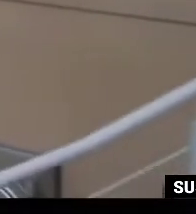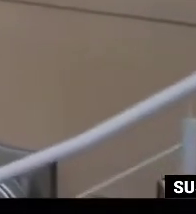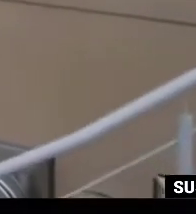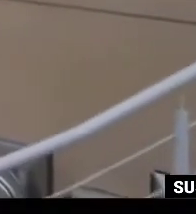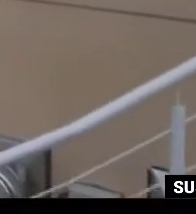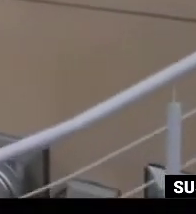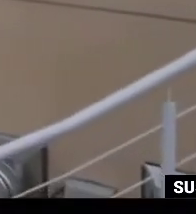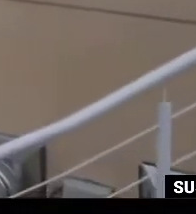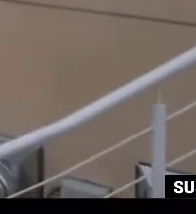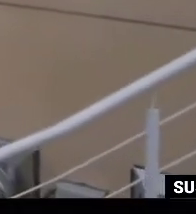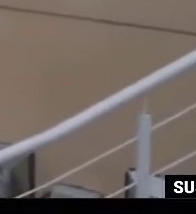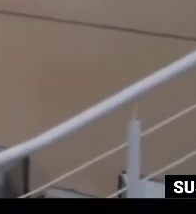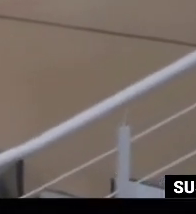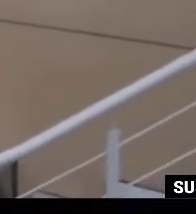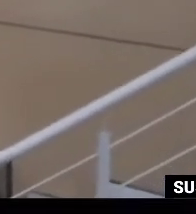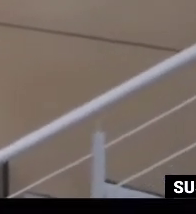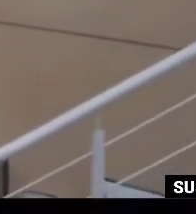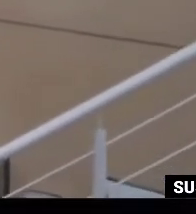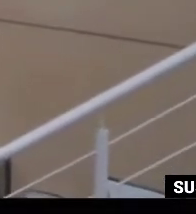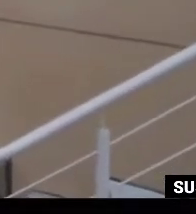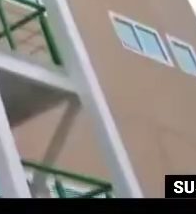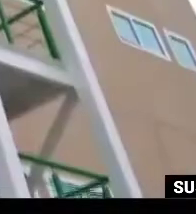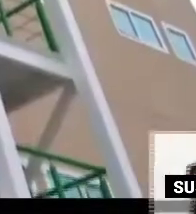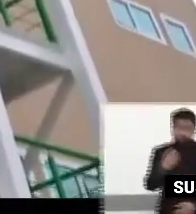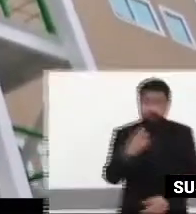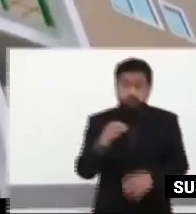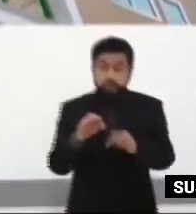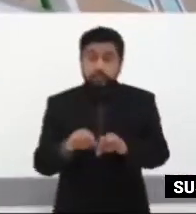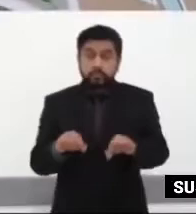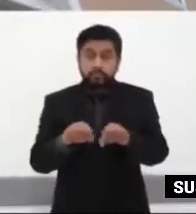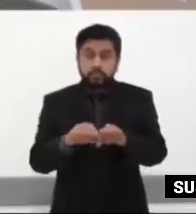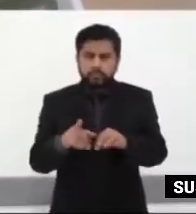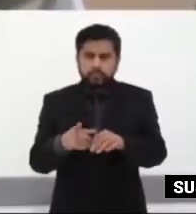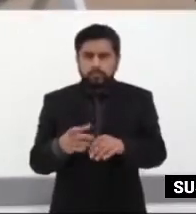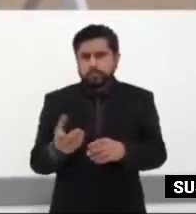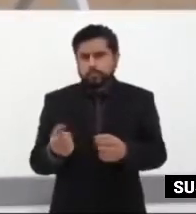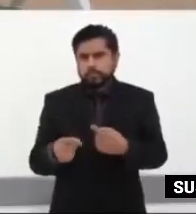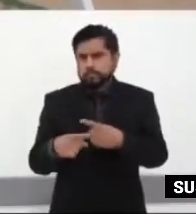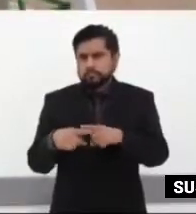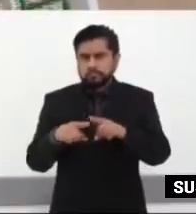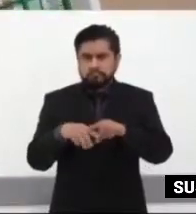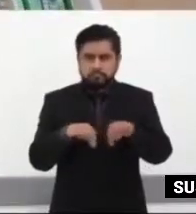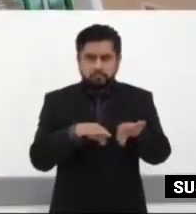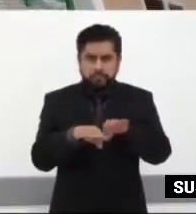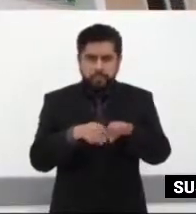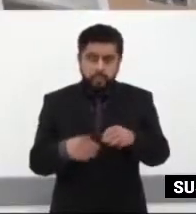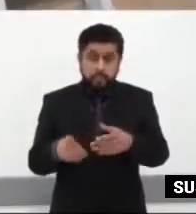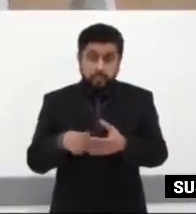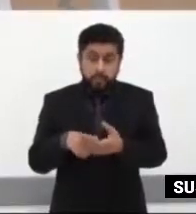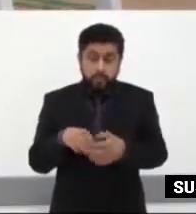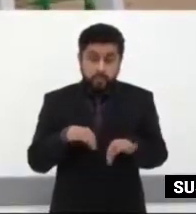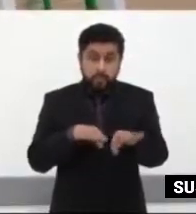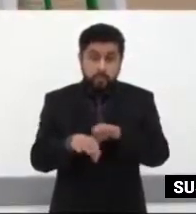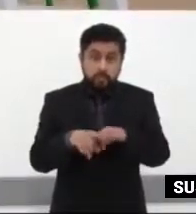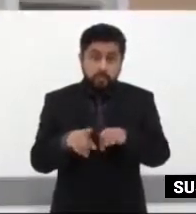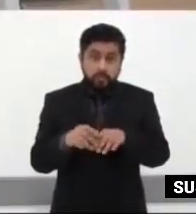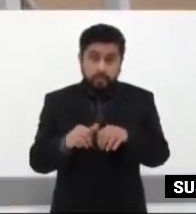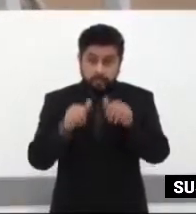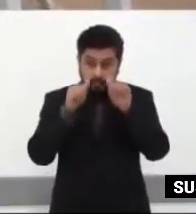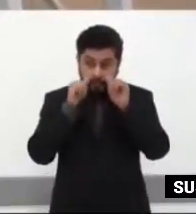Para nosotros es muy importante esa situación para dar protección al personal, con la vacuna y sobre todo la